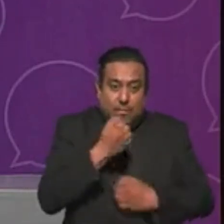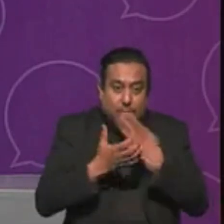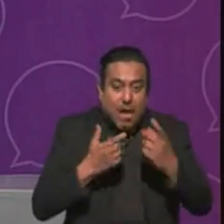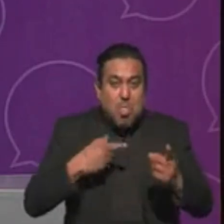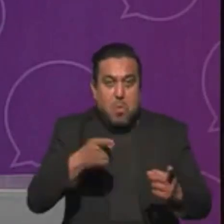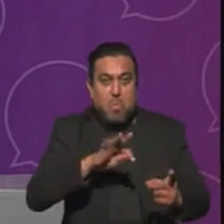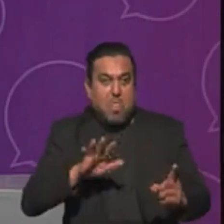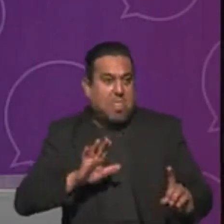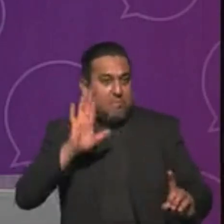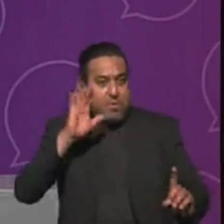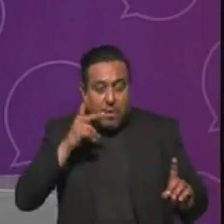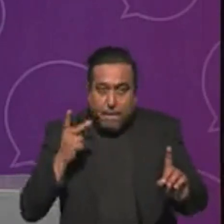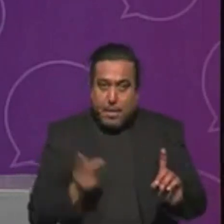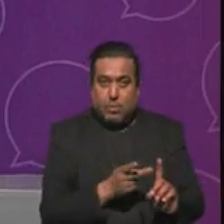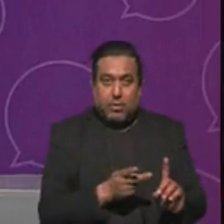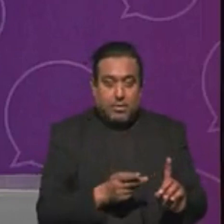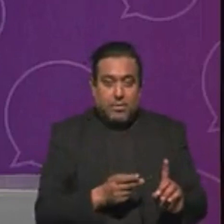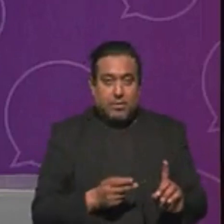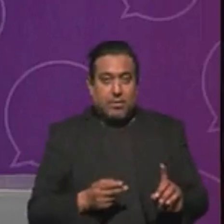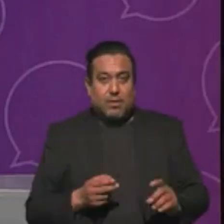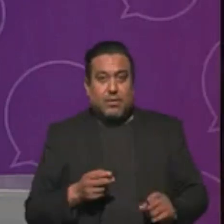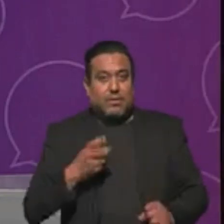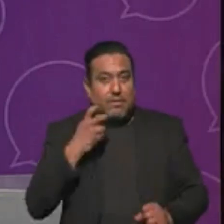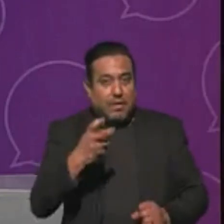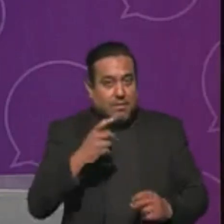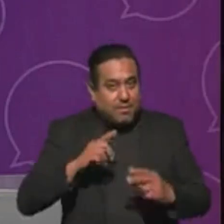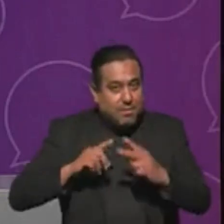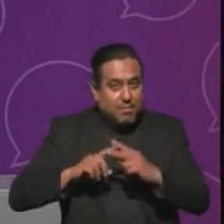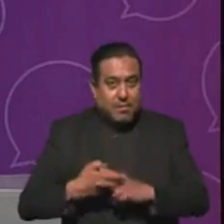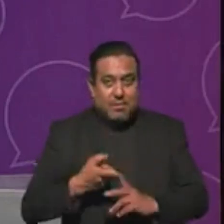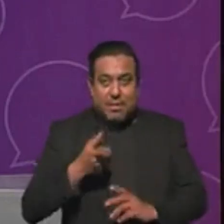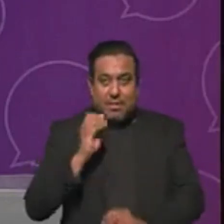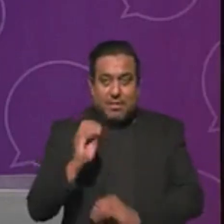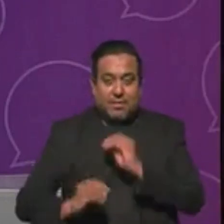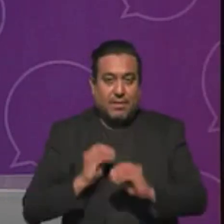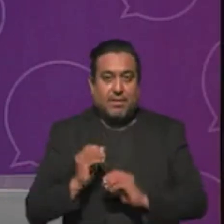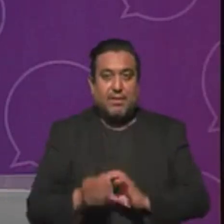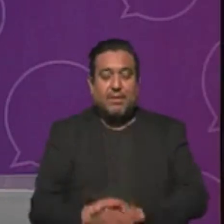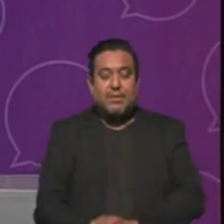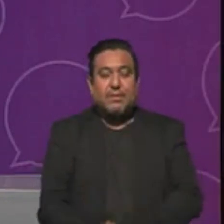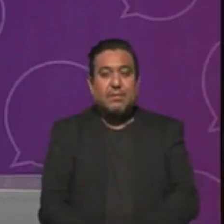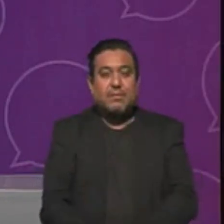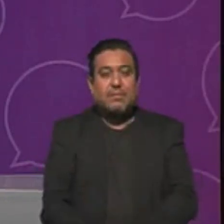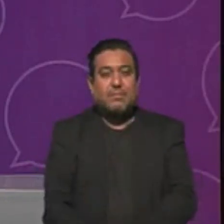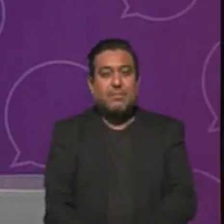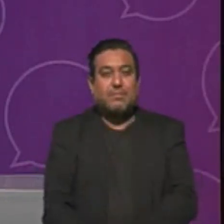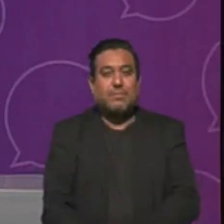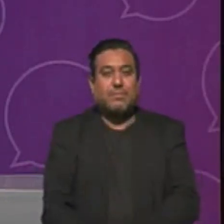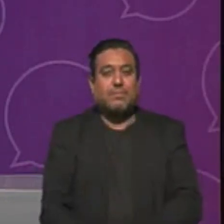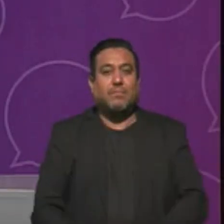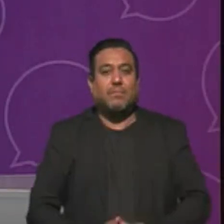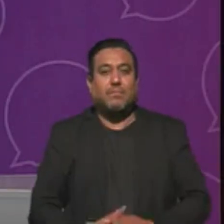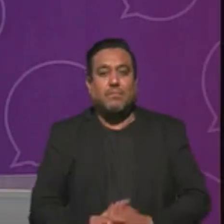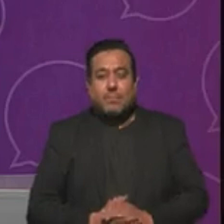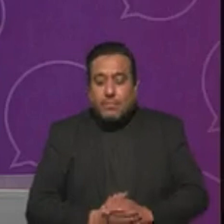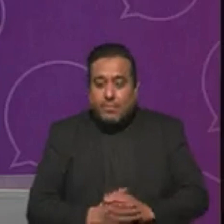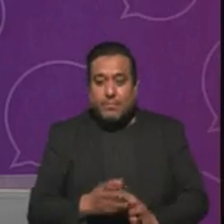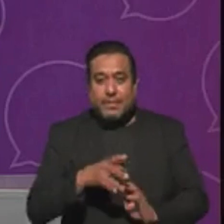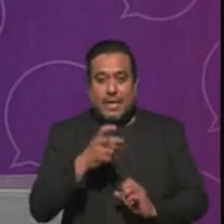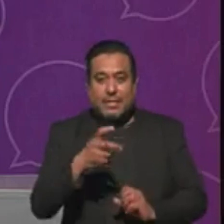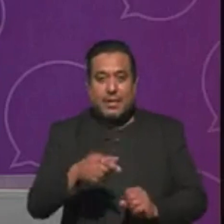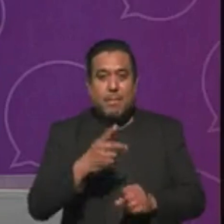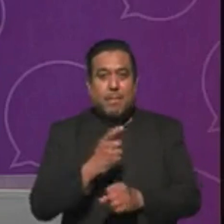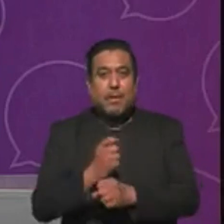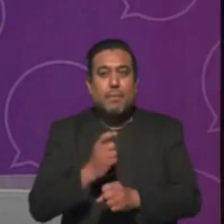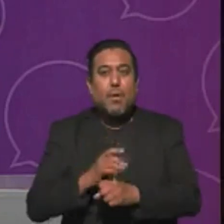desean replicar sin más vamos a iniciar el debate vamos a iniciar Este primer segmento eh correspondiente